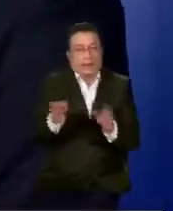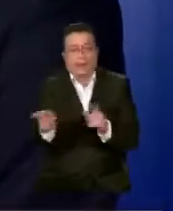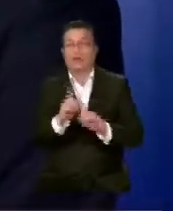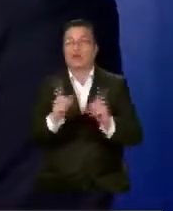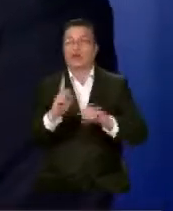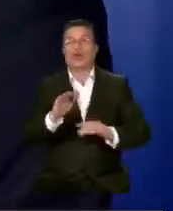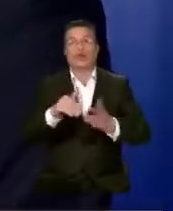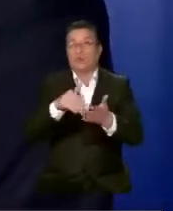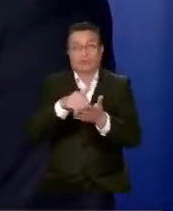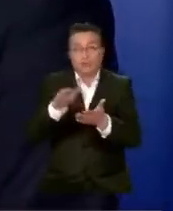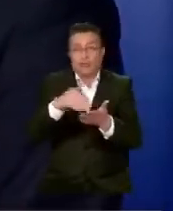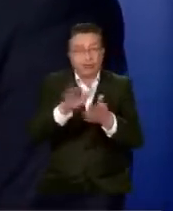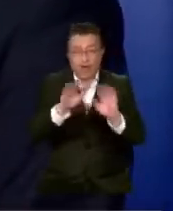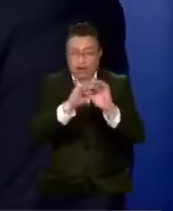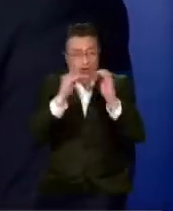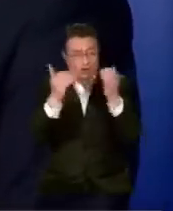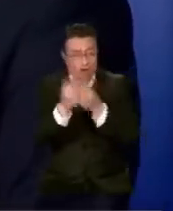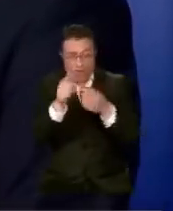rechazo todos los conceptos.